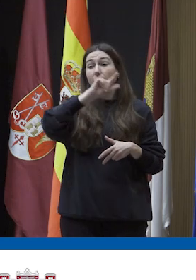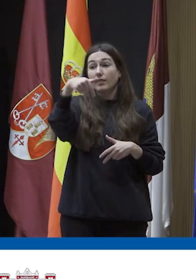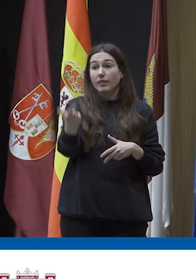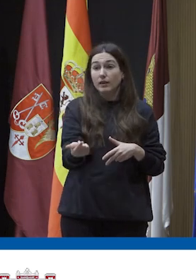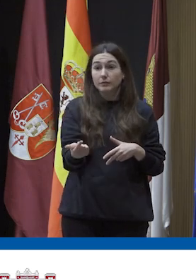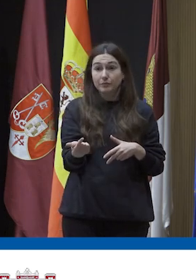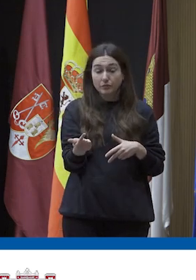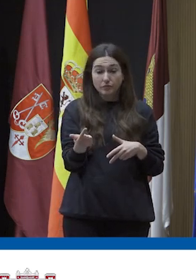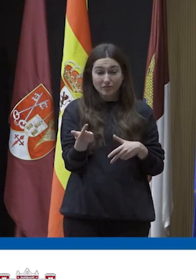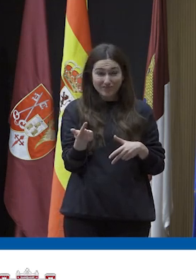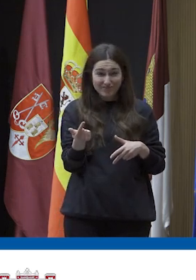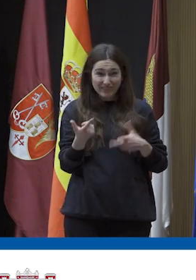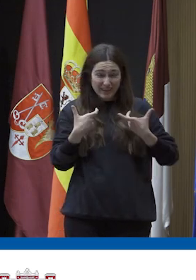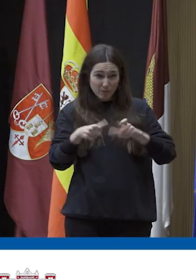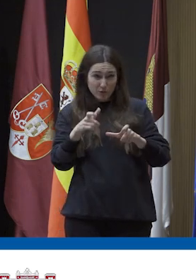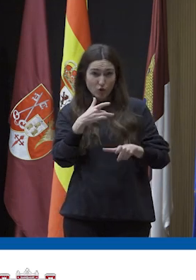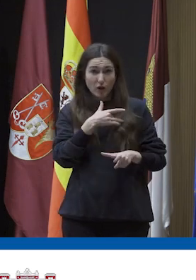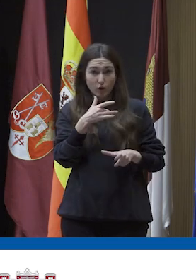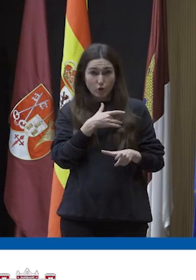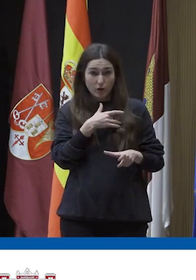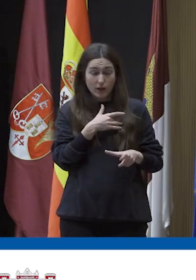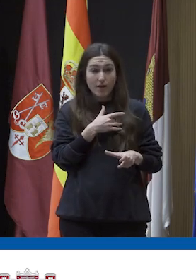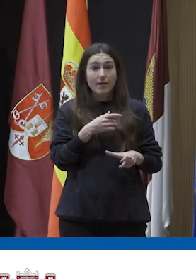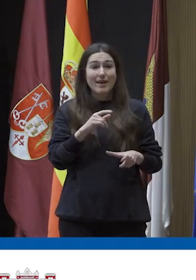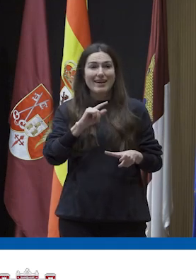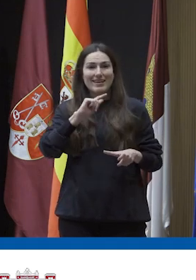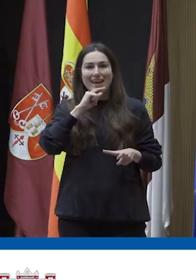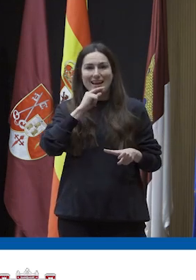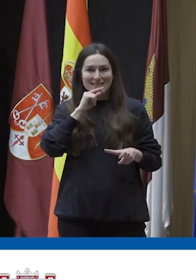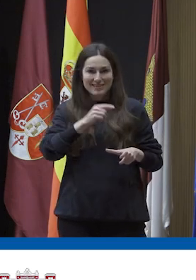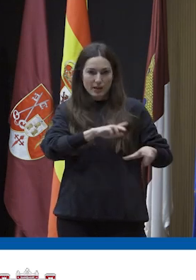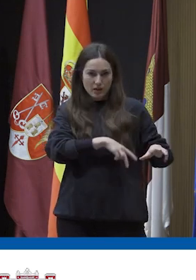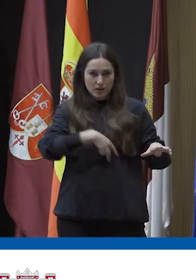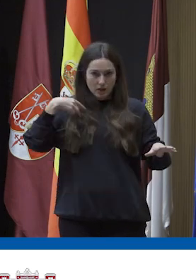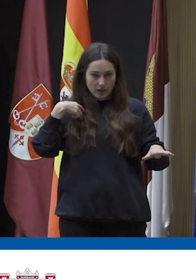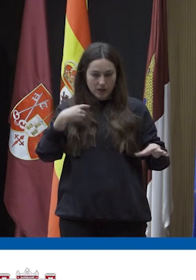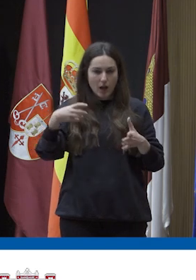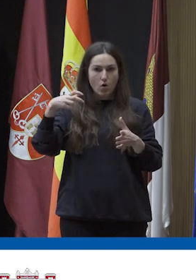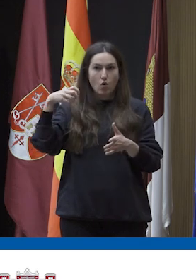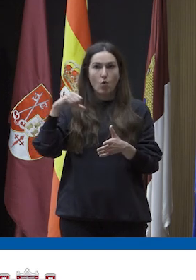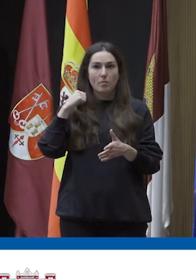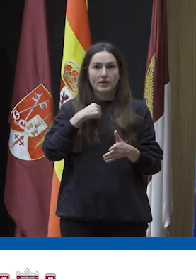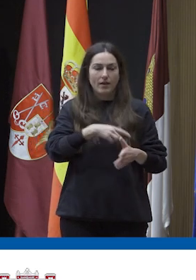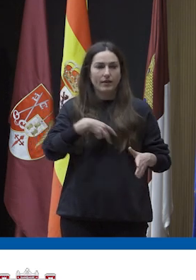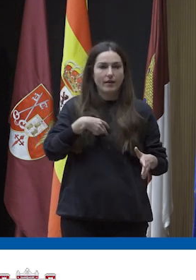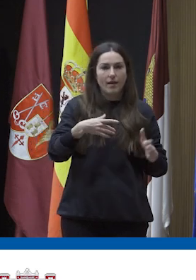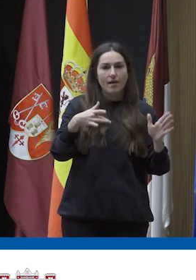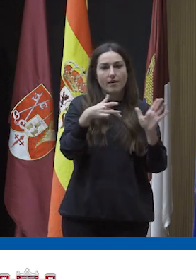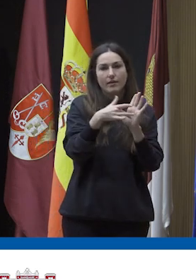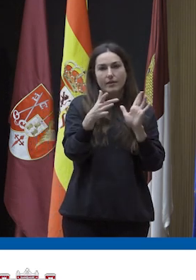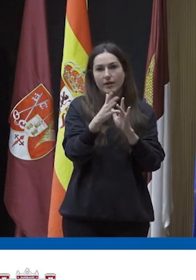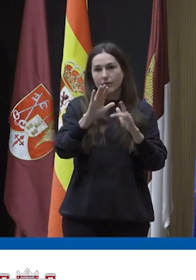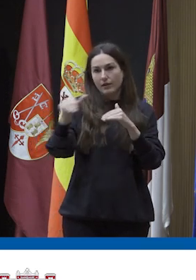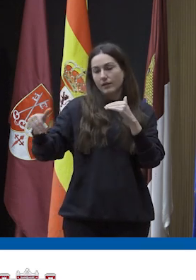la sección de cardiología del Hospital General de Elche. En abril de 2008 pasó a formar parte